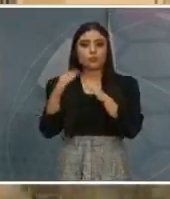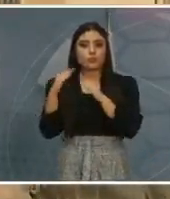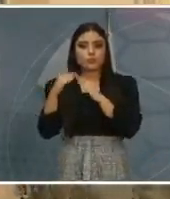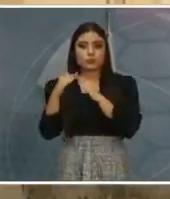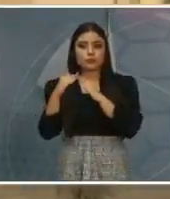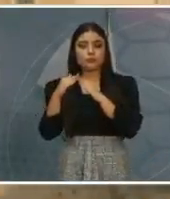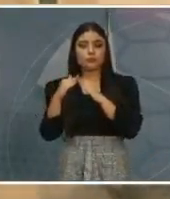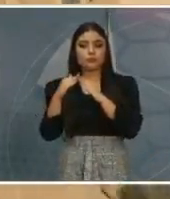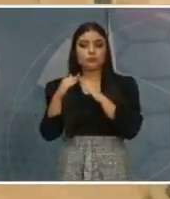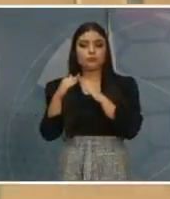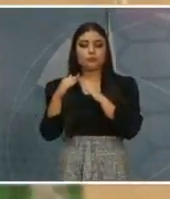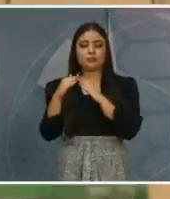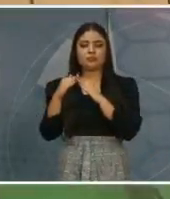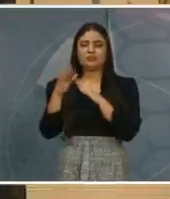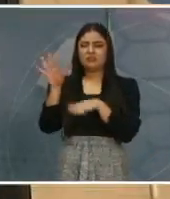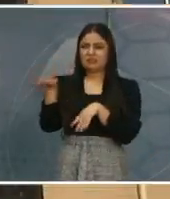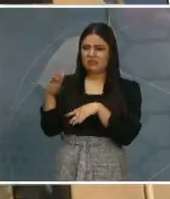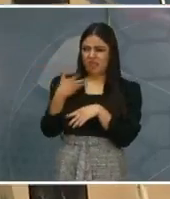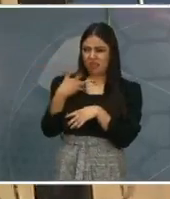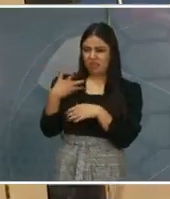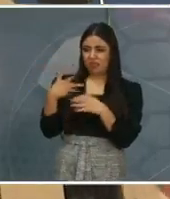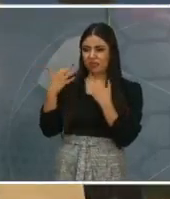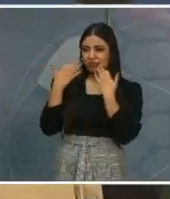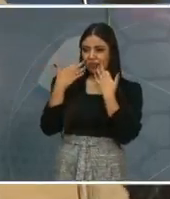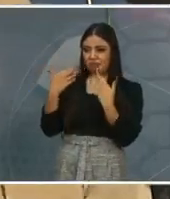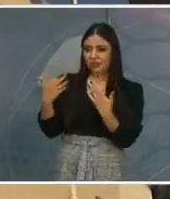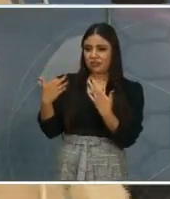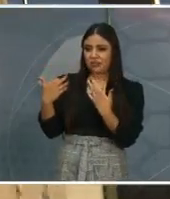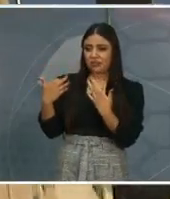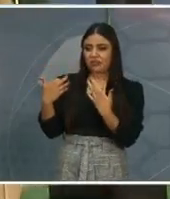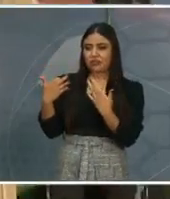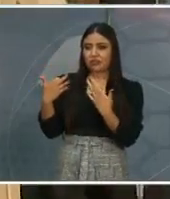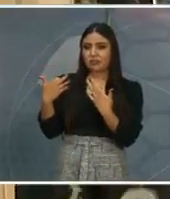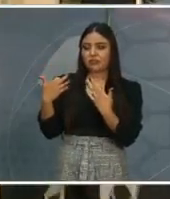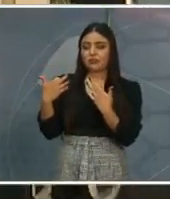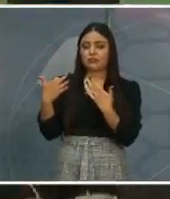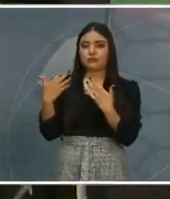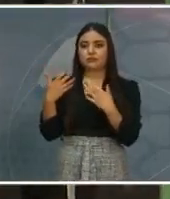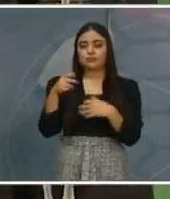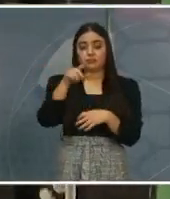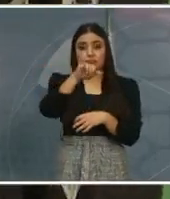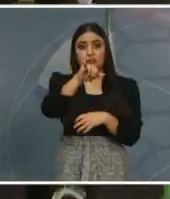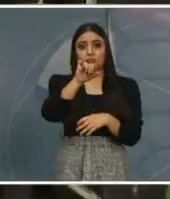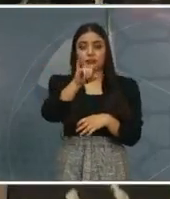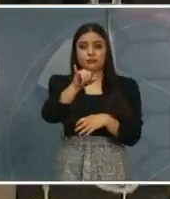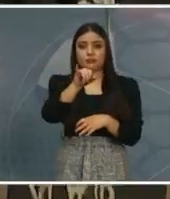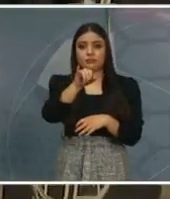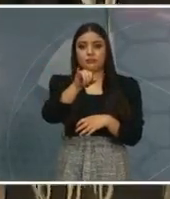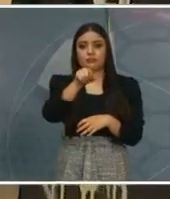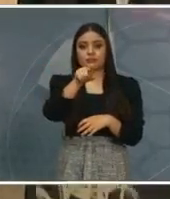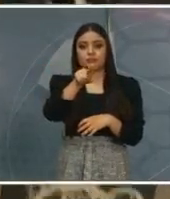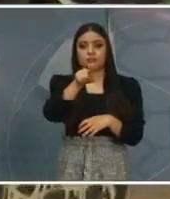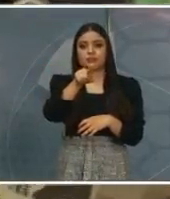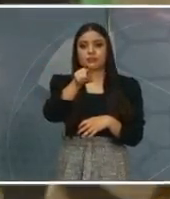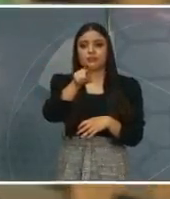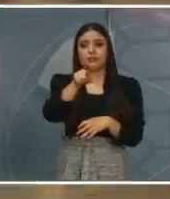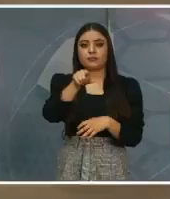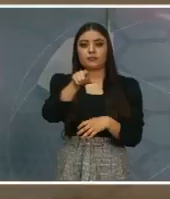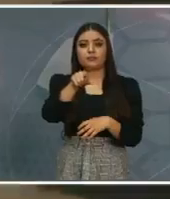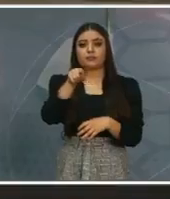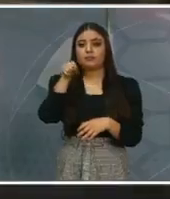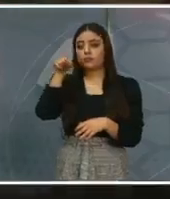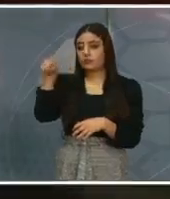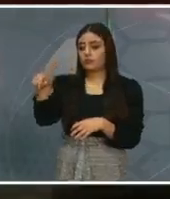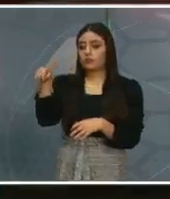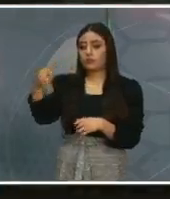¿Hay testigos, Kirk, de la situación? Sí, justamente se encuentra el conductor de esta camioneta.